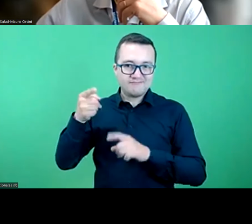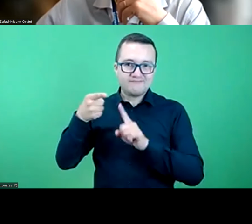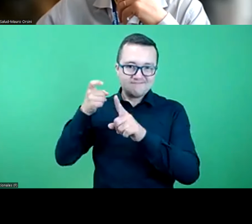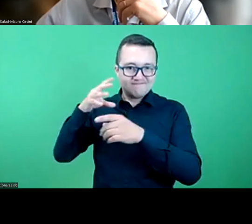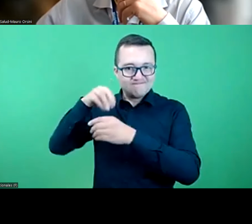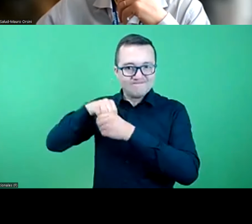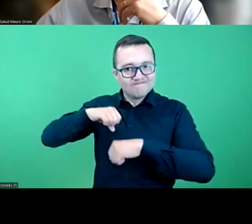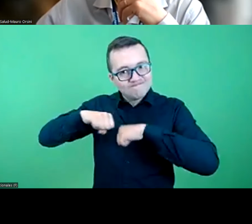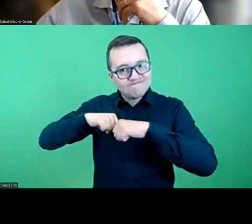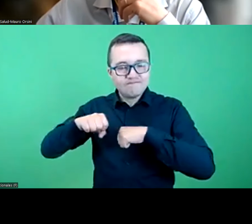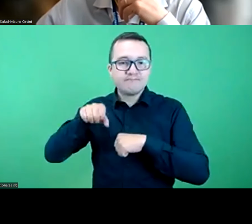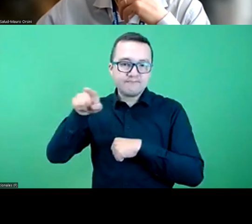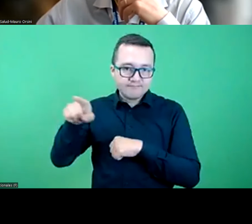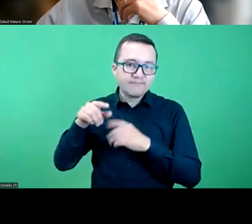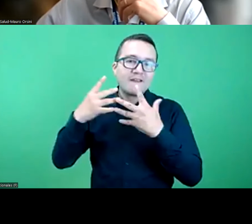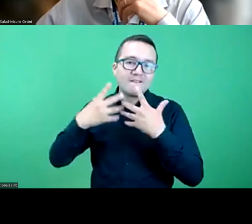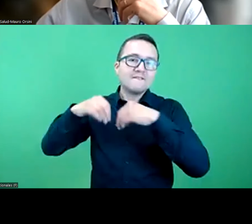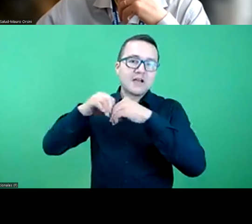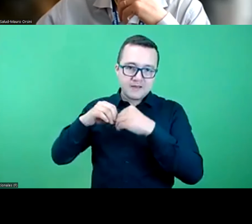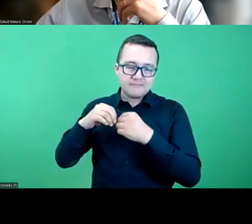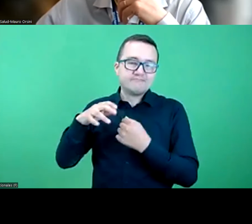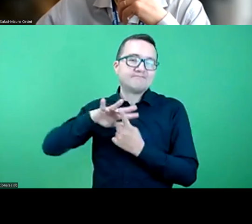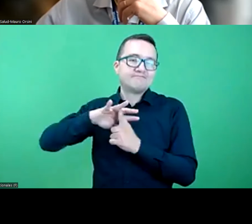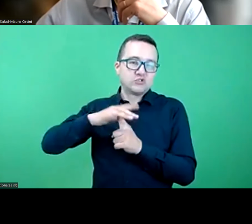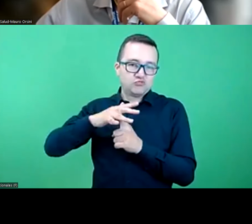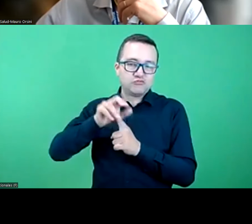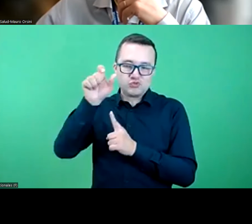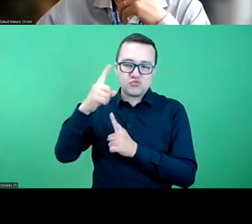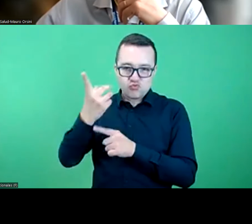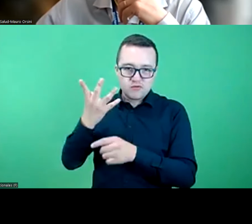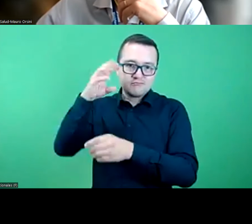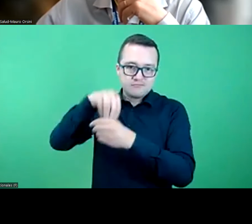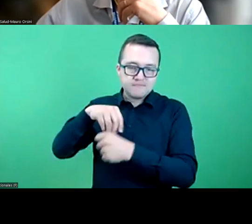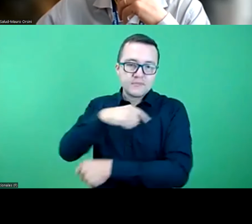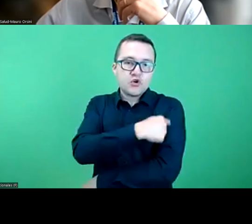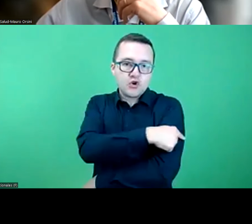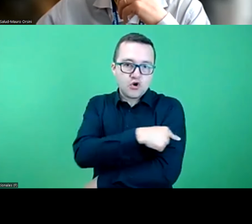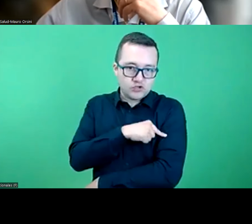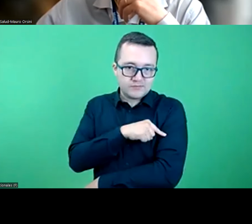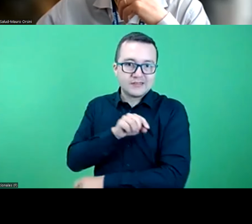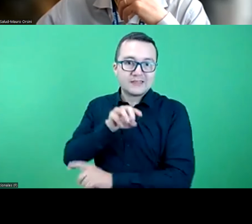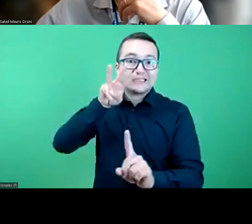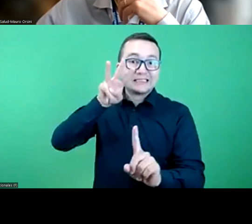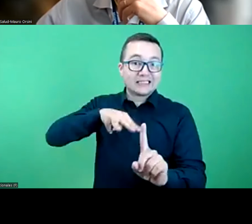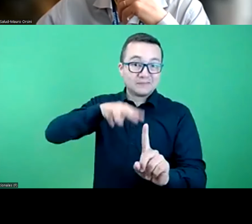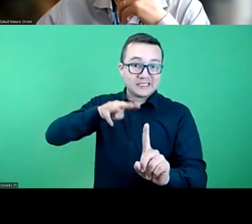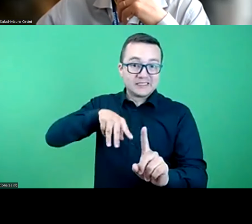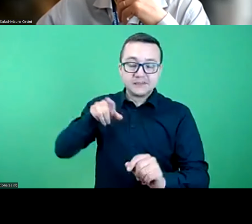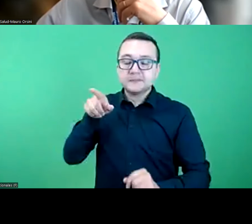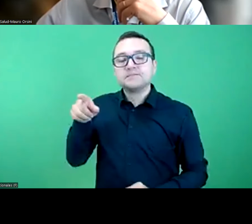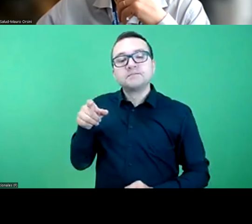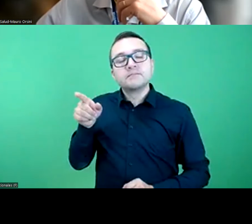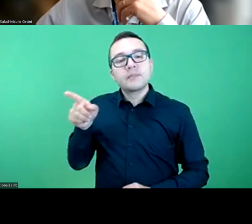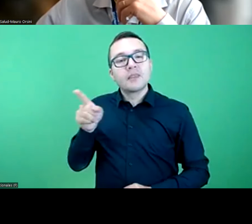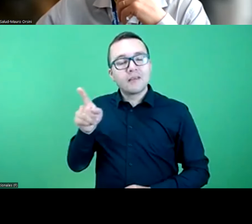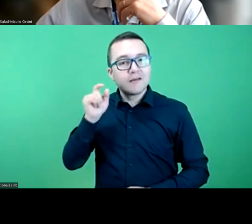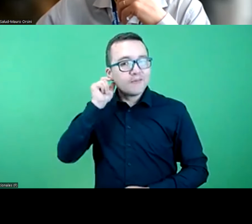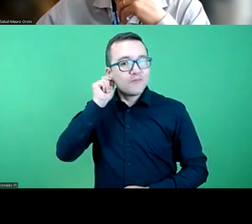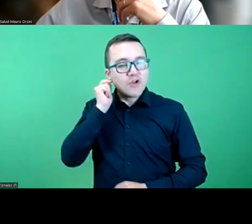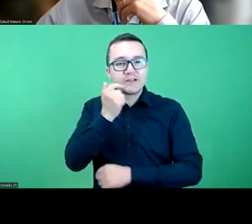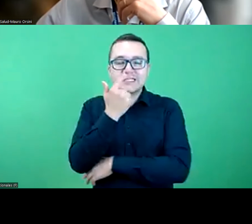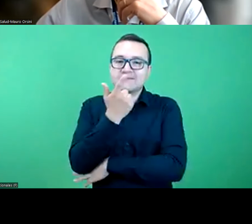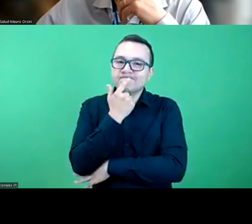frágil, internada durante bastantes meses en el hospital y se planteaba, bueno, la sorpresa de cómo le